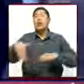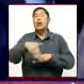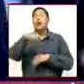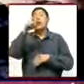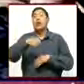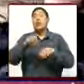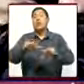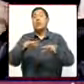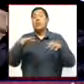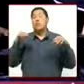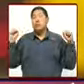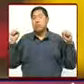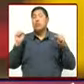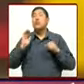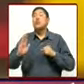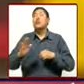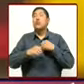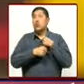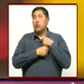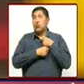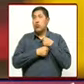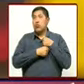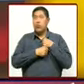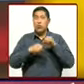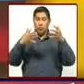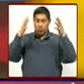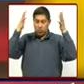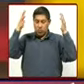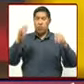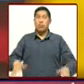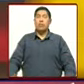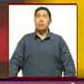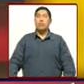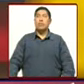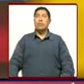debe retornar a sus unidades.